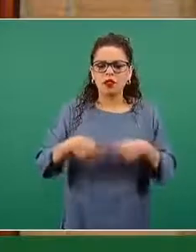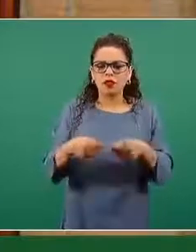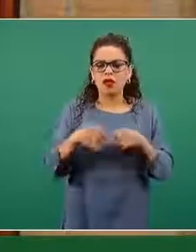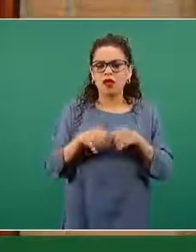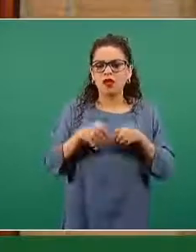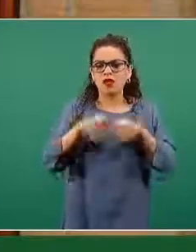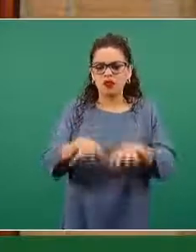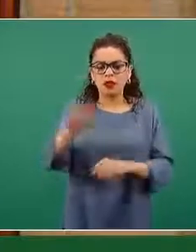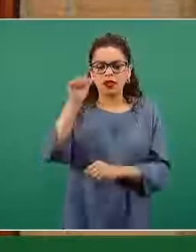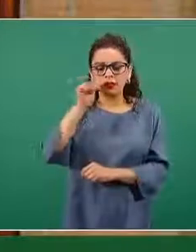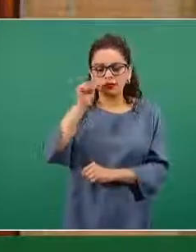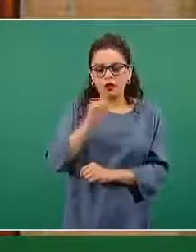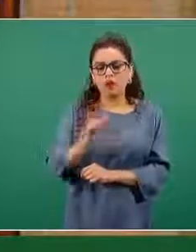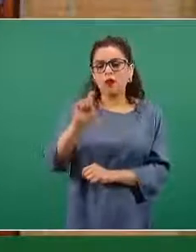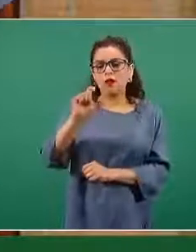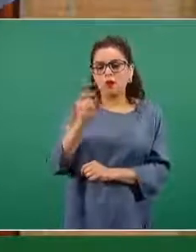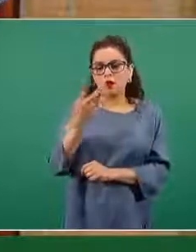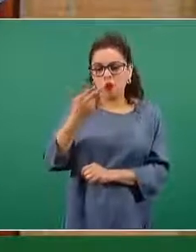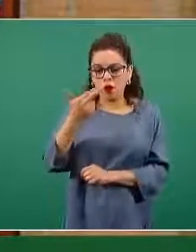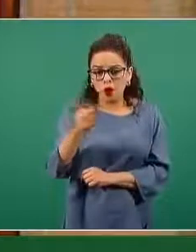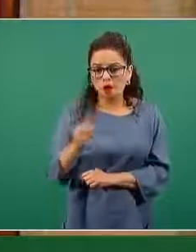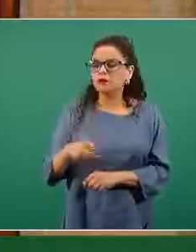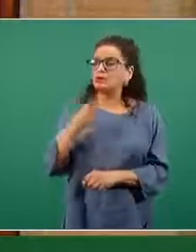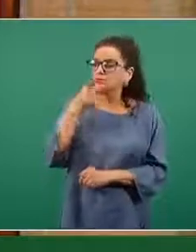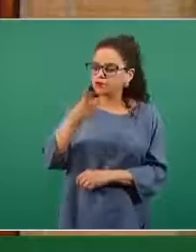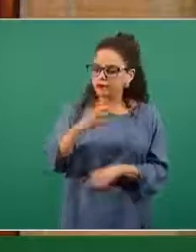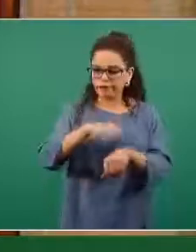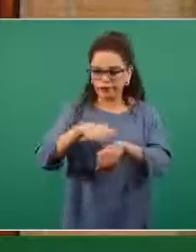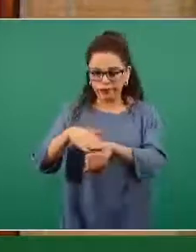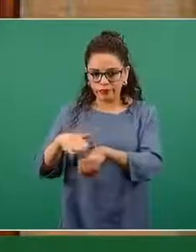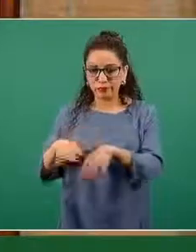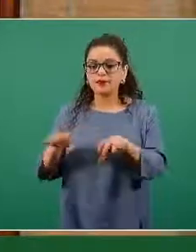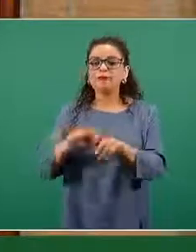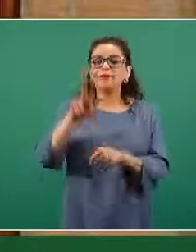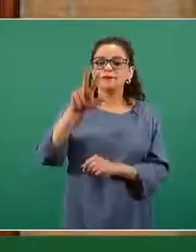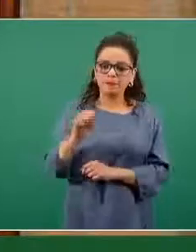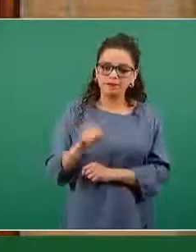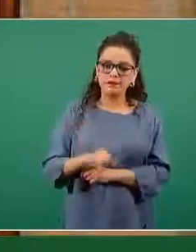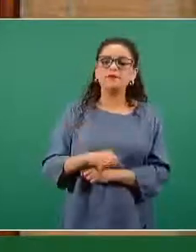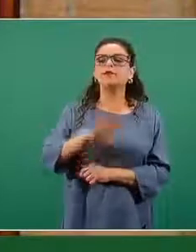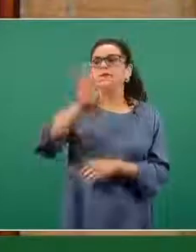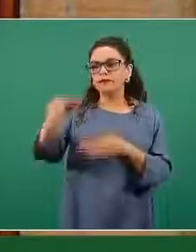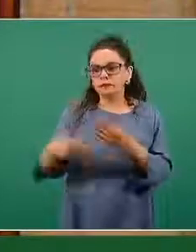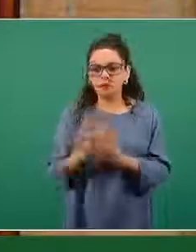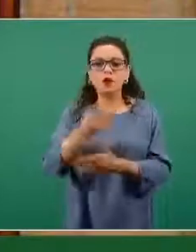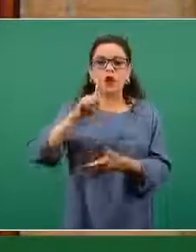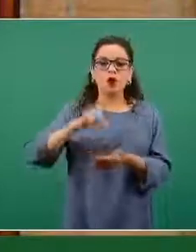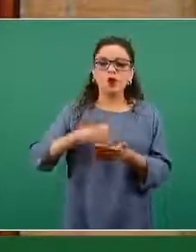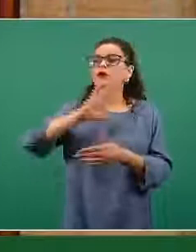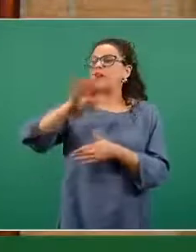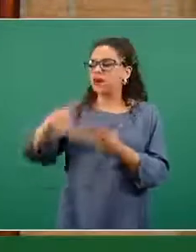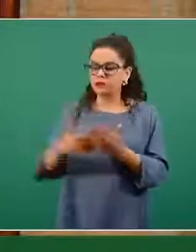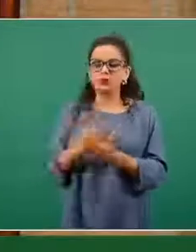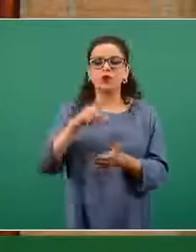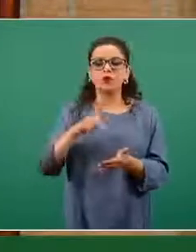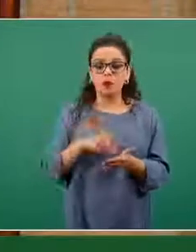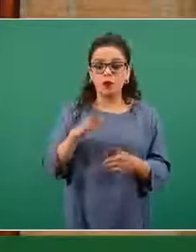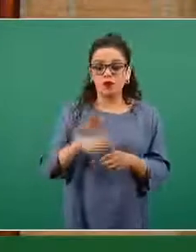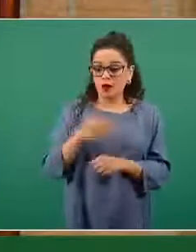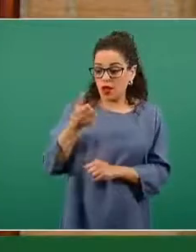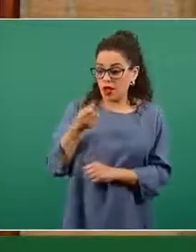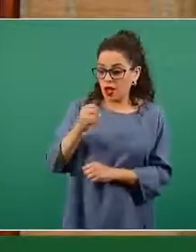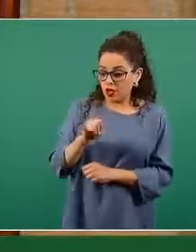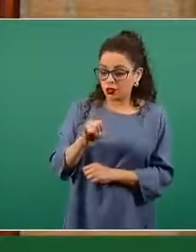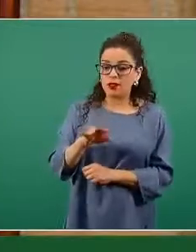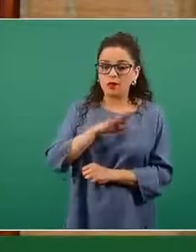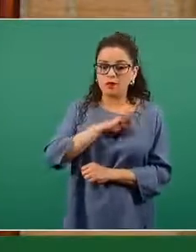cada 24 horas, del comportamiento epidémico, porque a través de esa frecuencia es que podemos ser lo